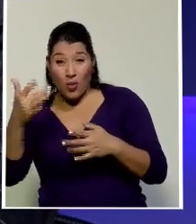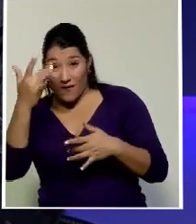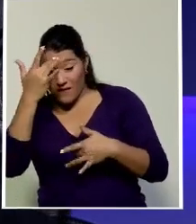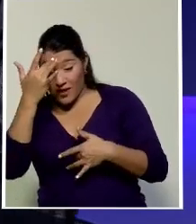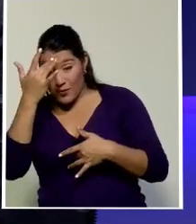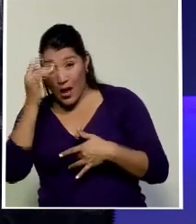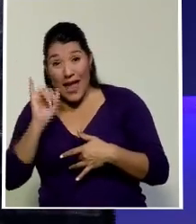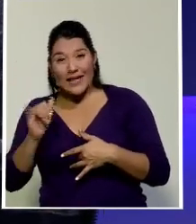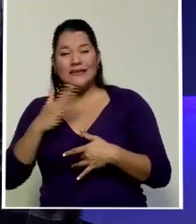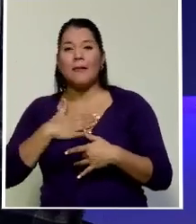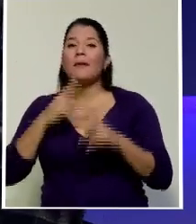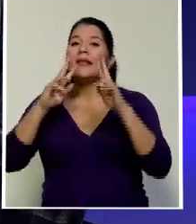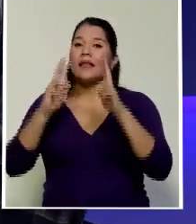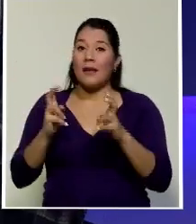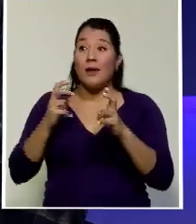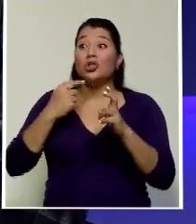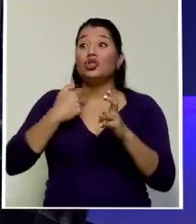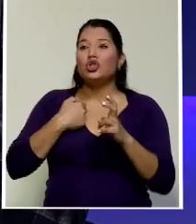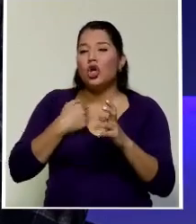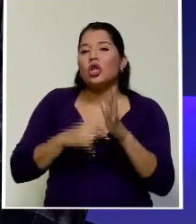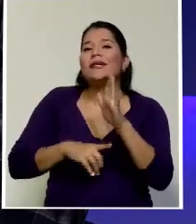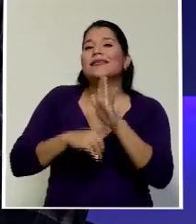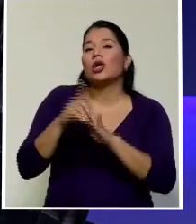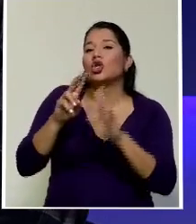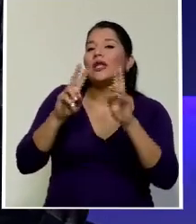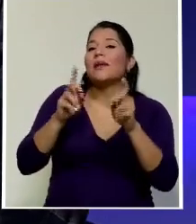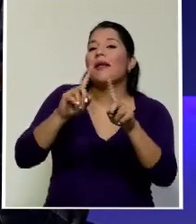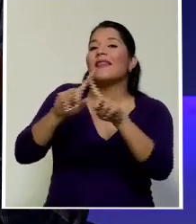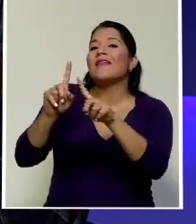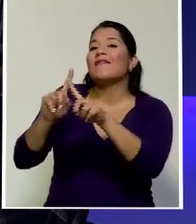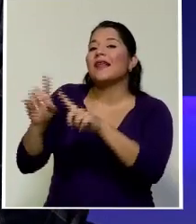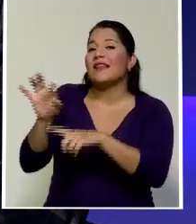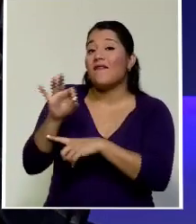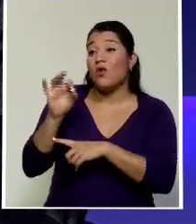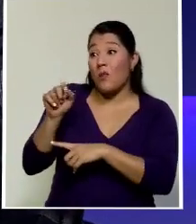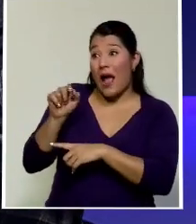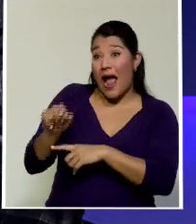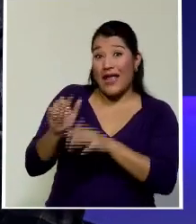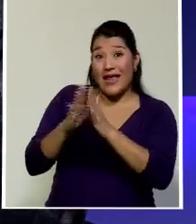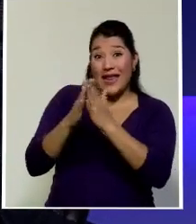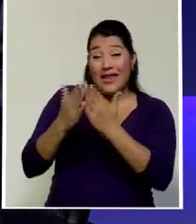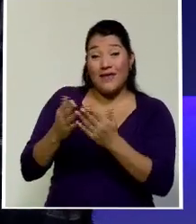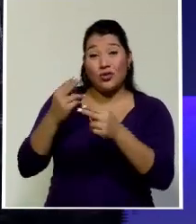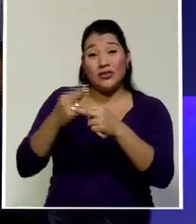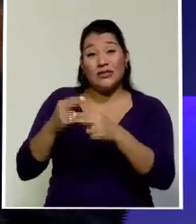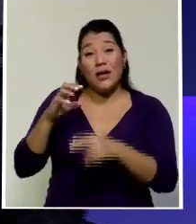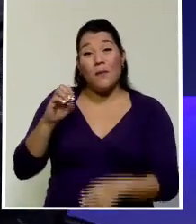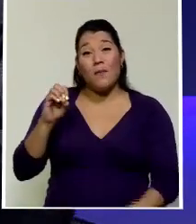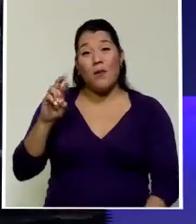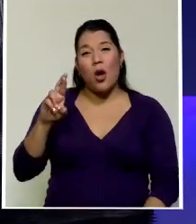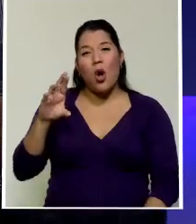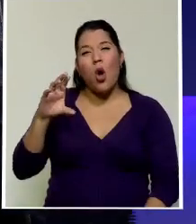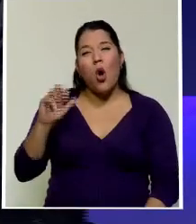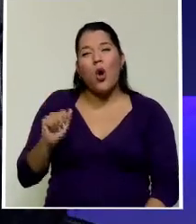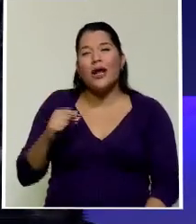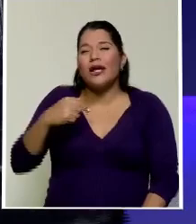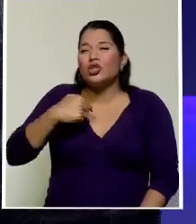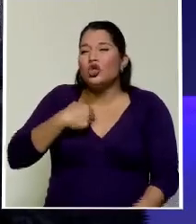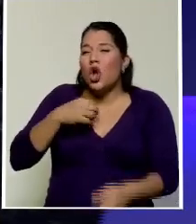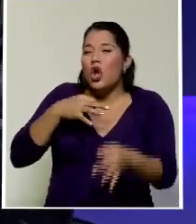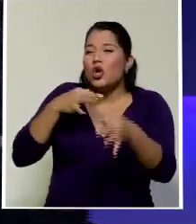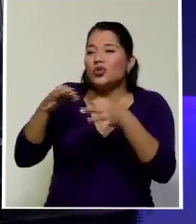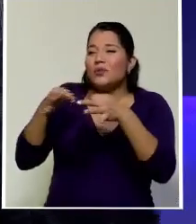desarrollado de muchas formas. En esta novela, en Orca, lo desarrollo de una forma extrema, quizás ya como larga, o